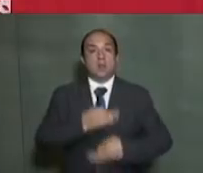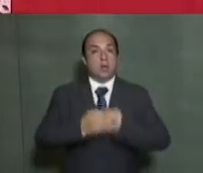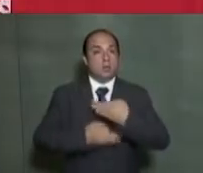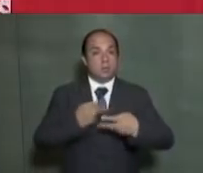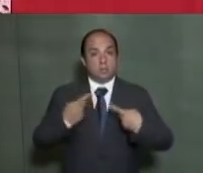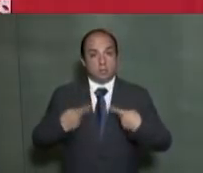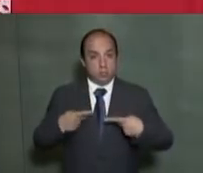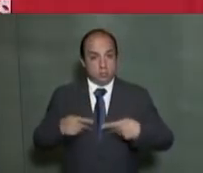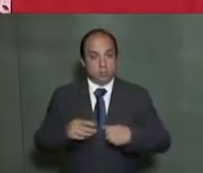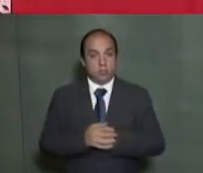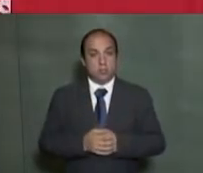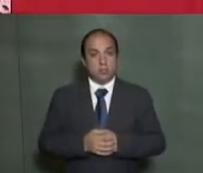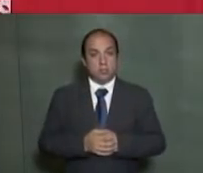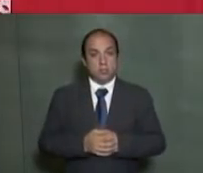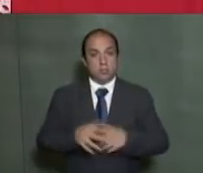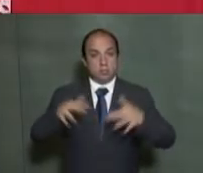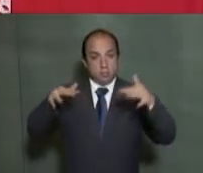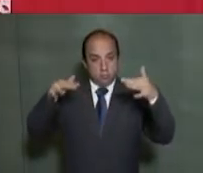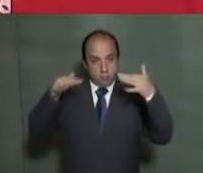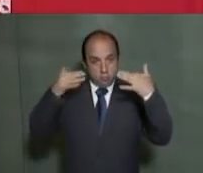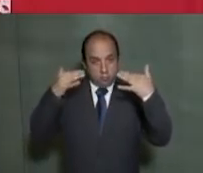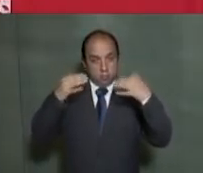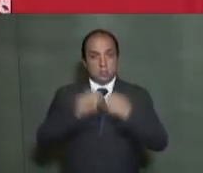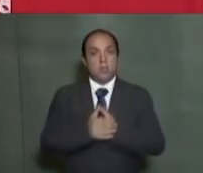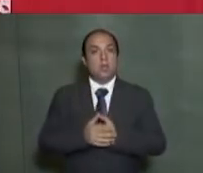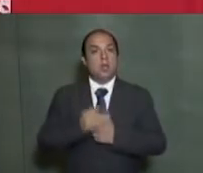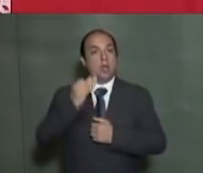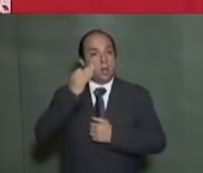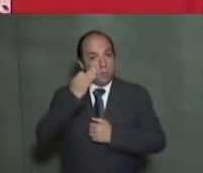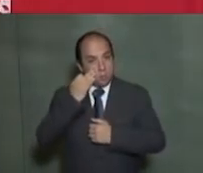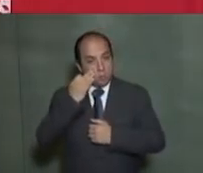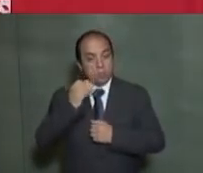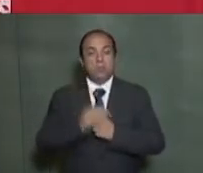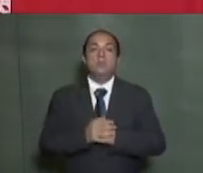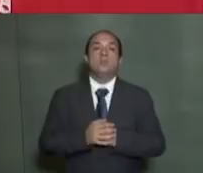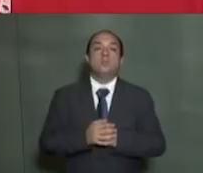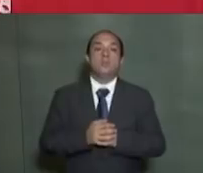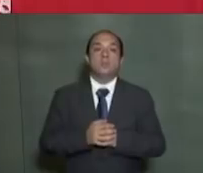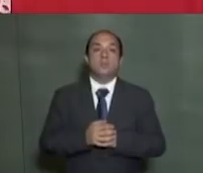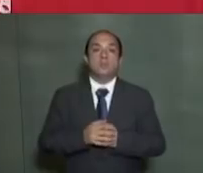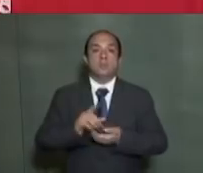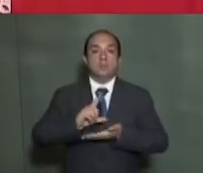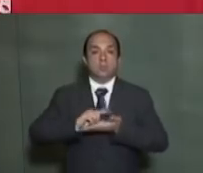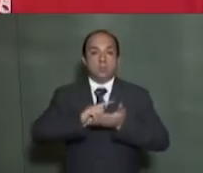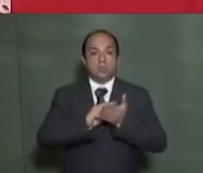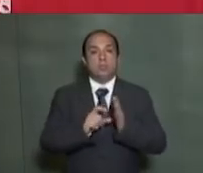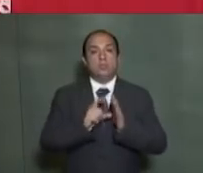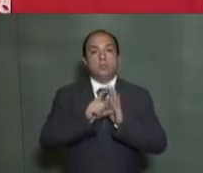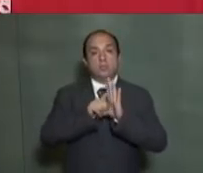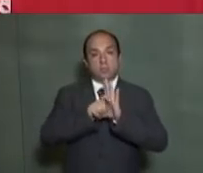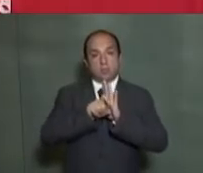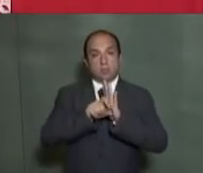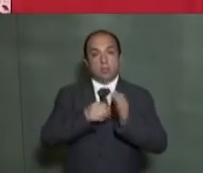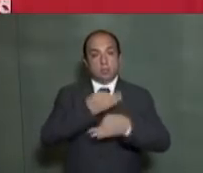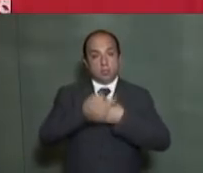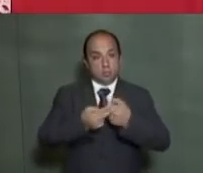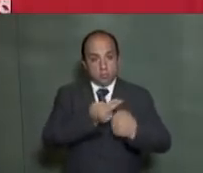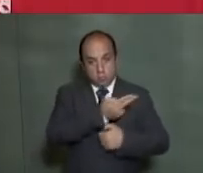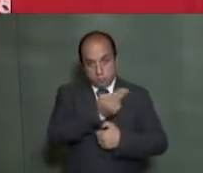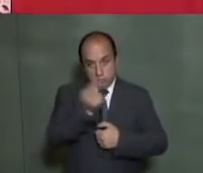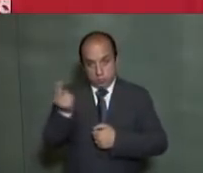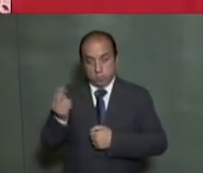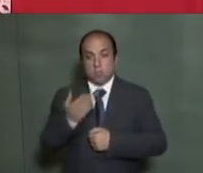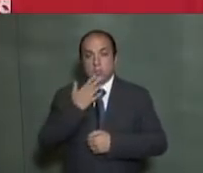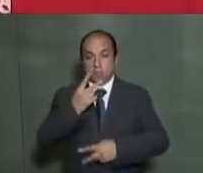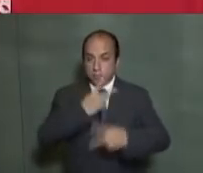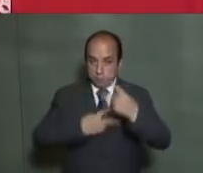todas las personas que nos siguen a través de las redes sociales. Sean todas y todos